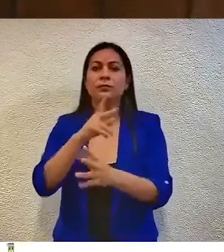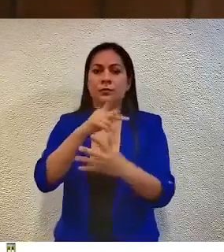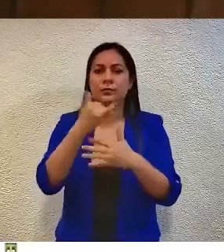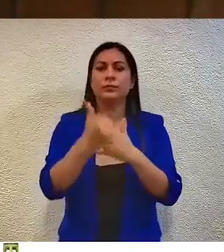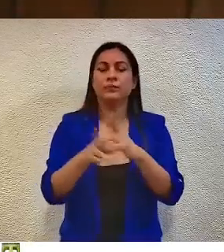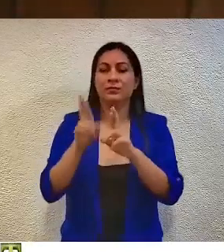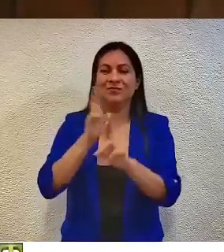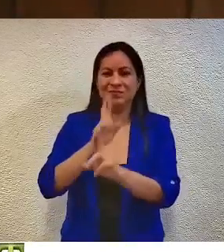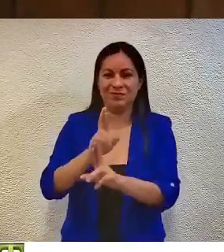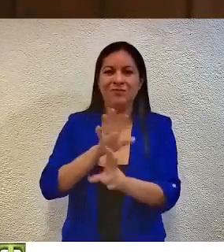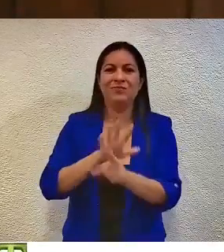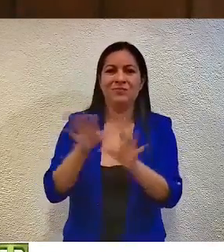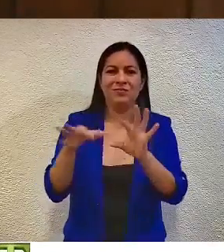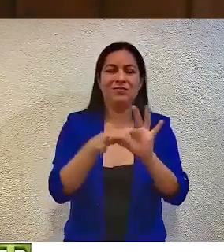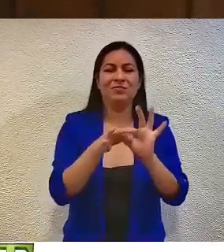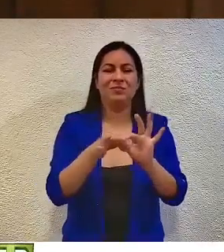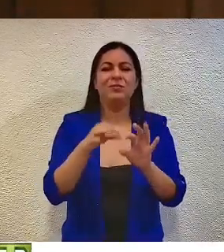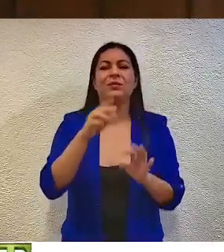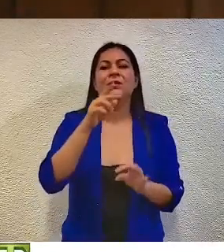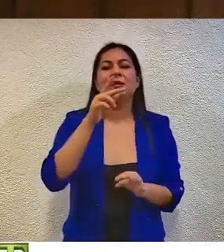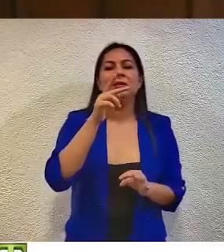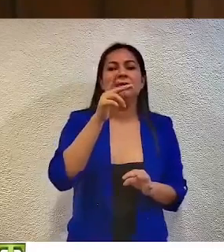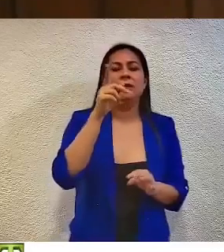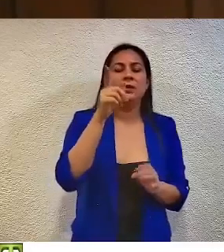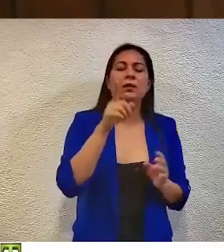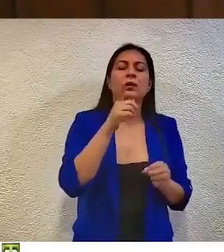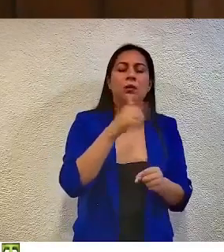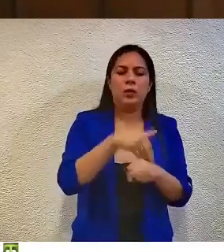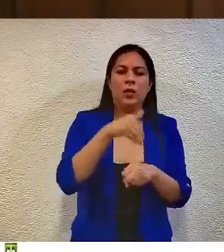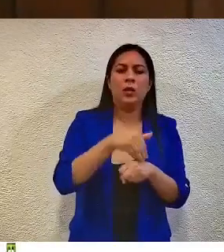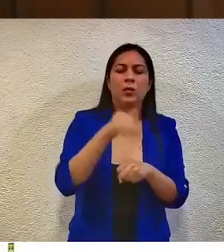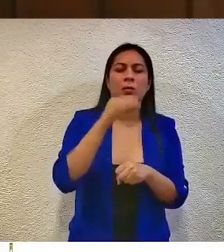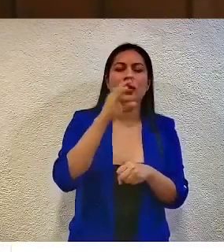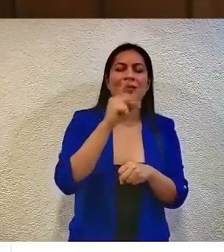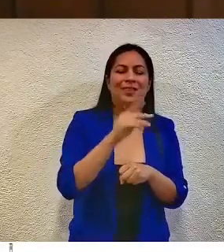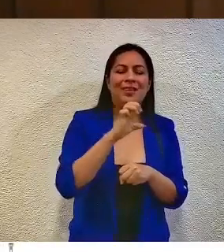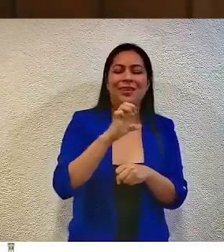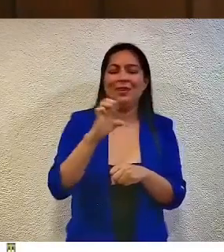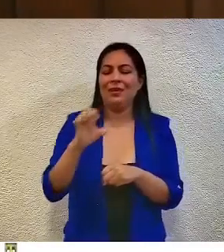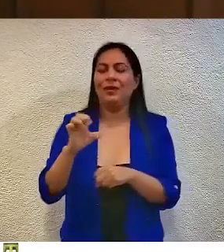de resolución relativo al expediente identificado con la clave